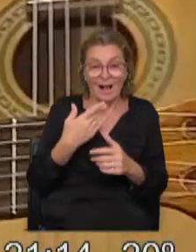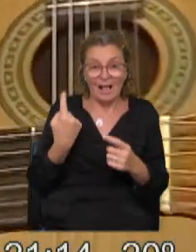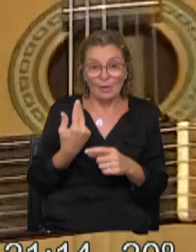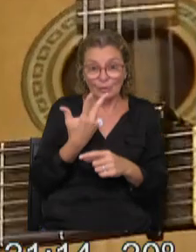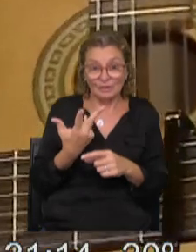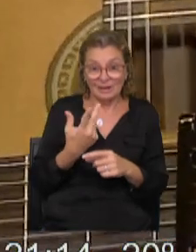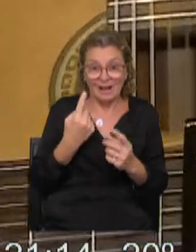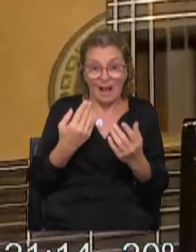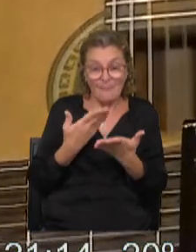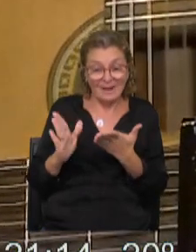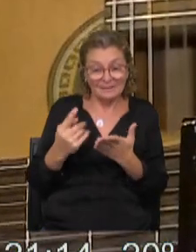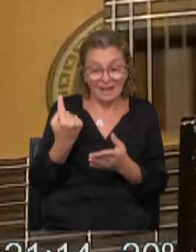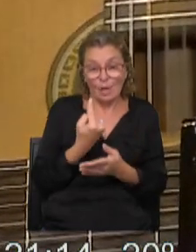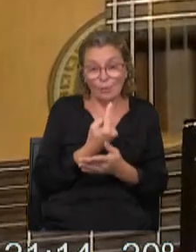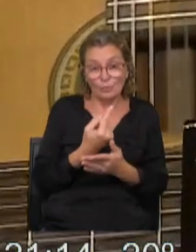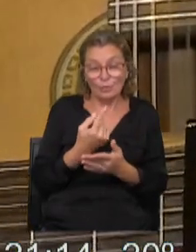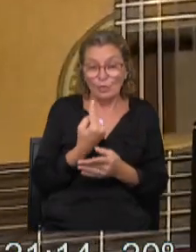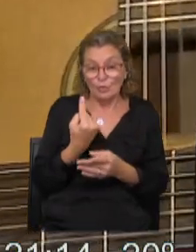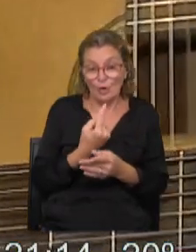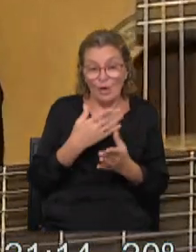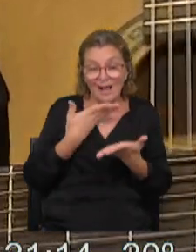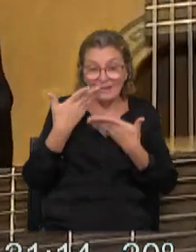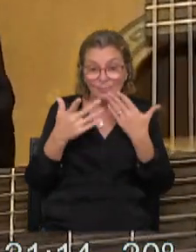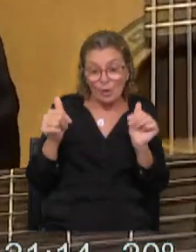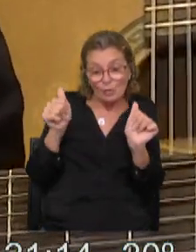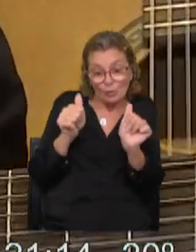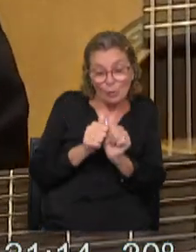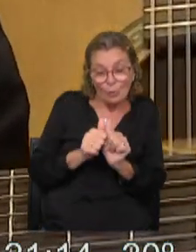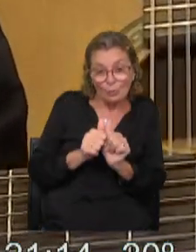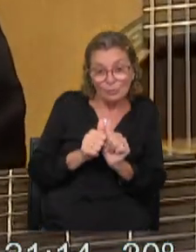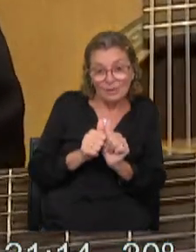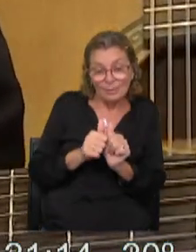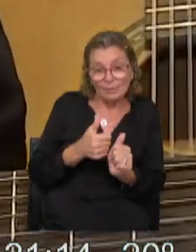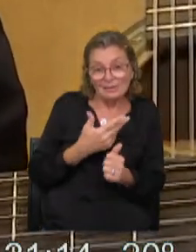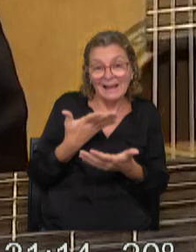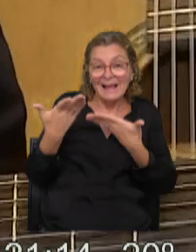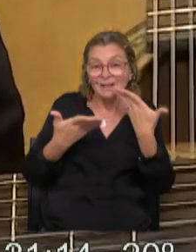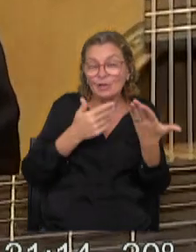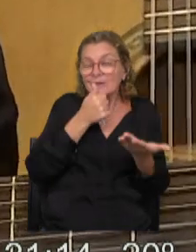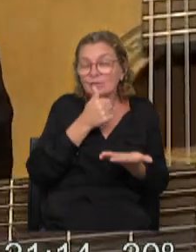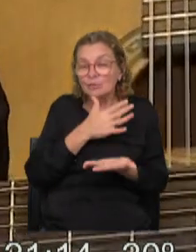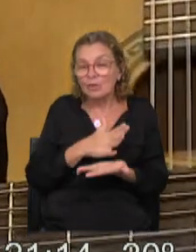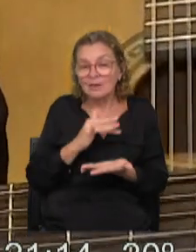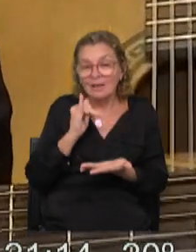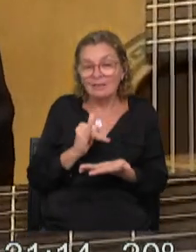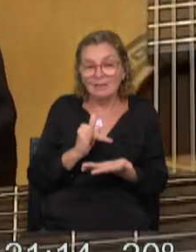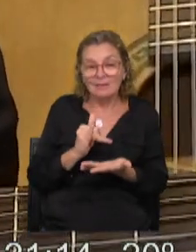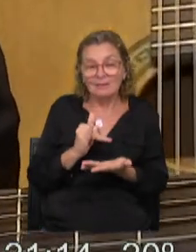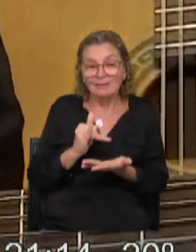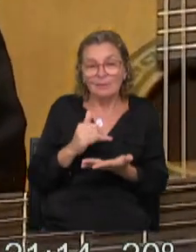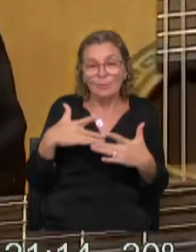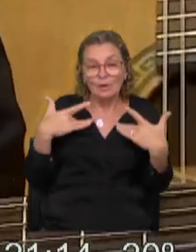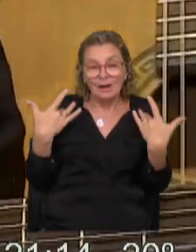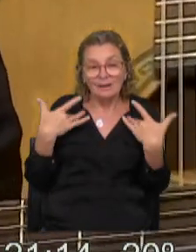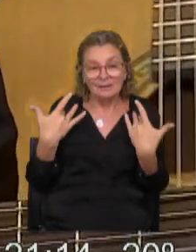tres, aparte. Y hemos logrado juntarnos con estas canciones históricas. Y es una